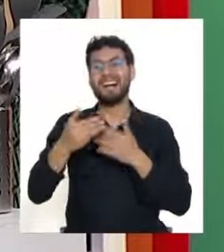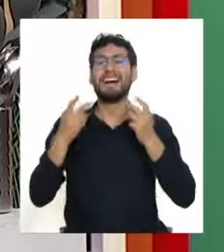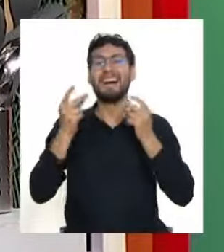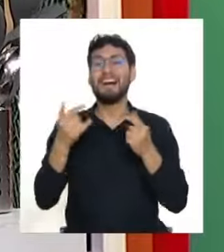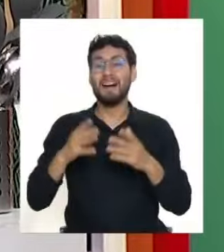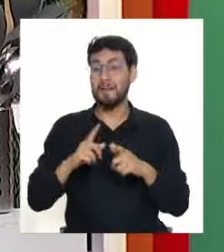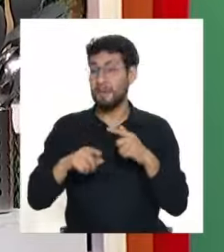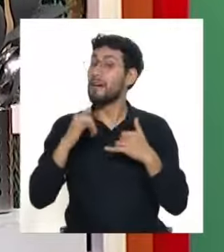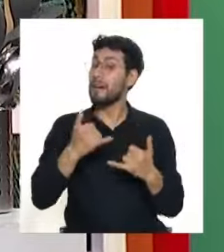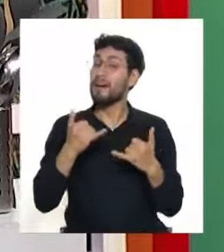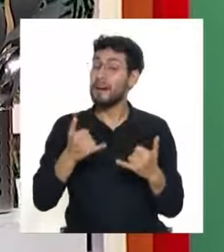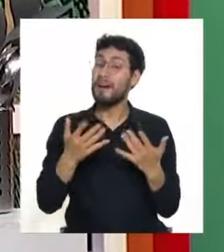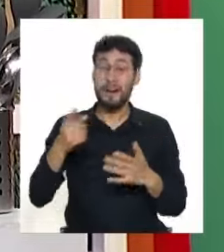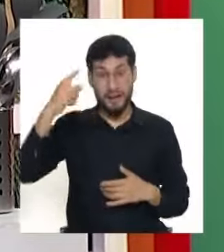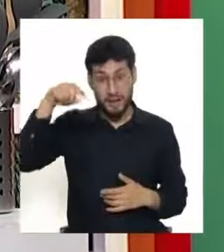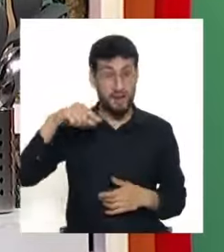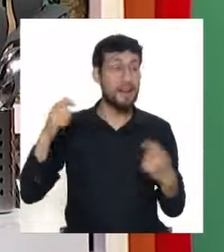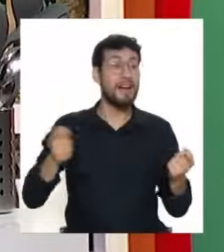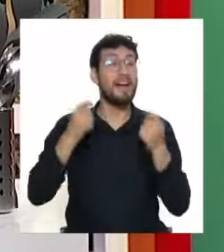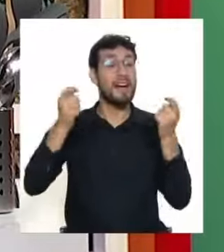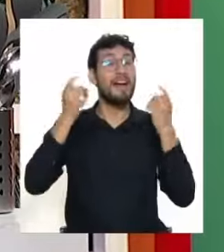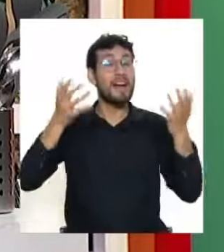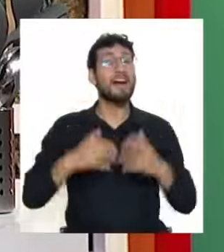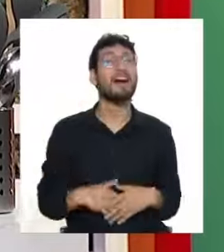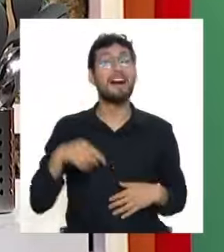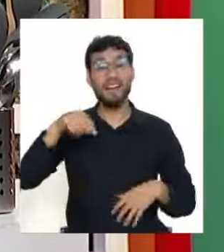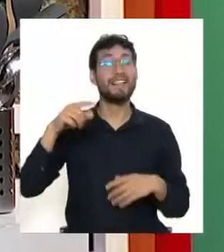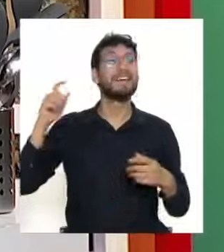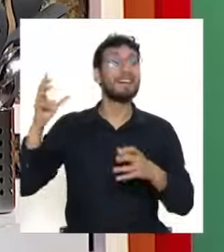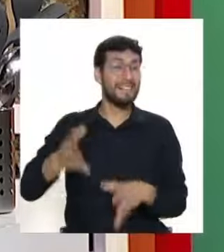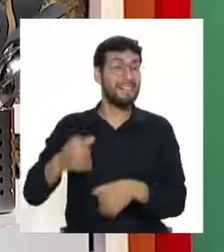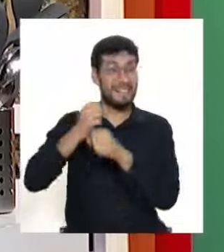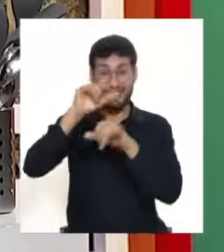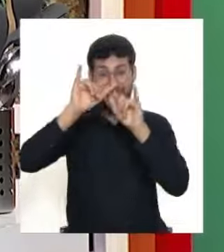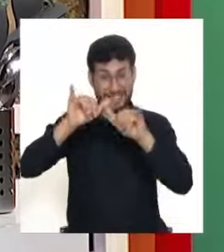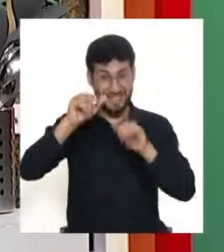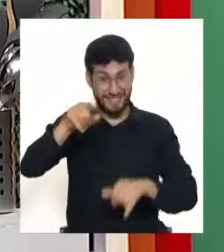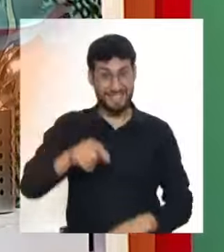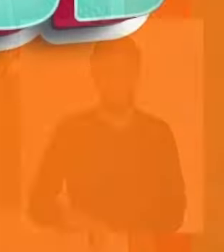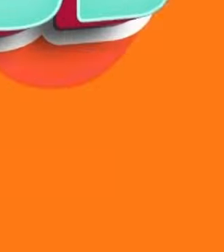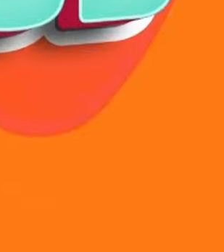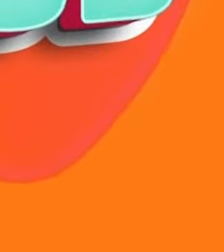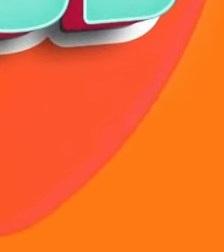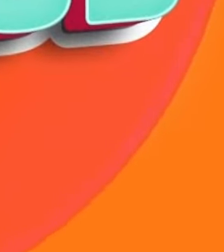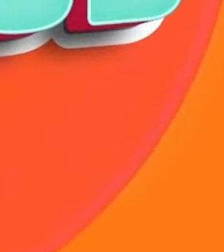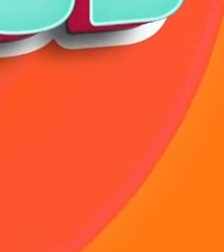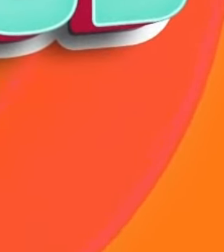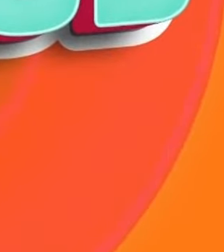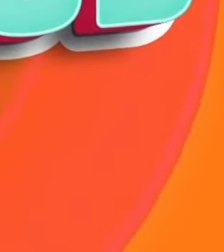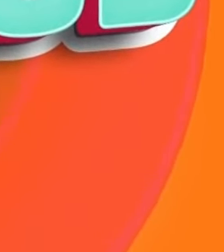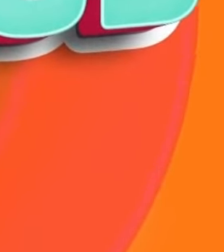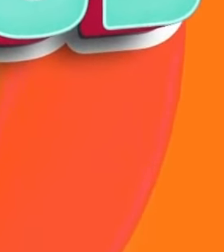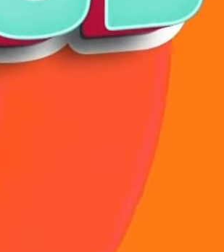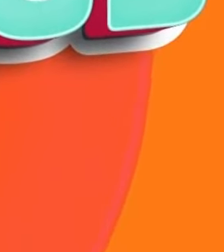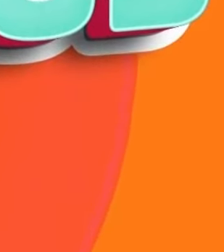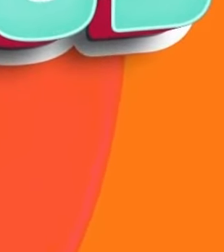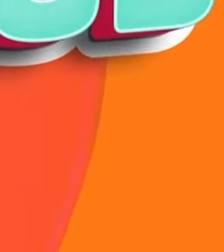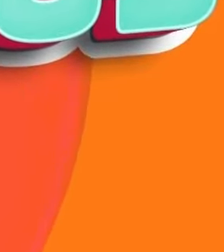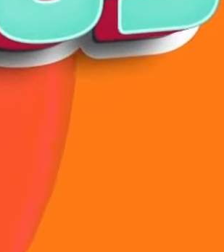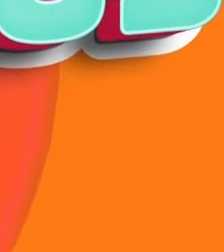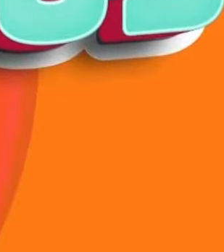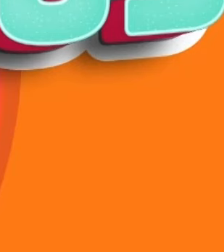rapidito, pero volvemos celebrando la fiesta de San Juan. ¡No te muevas! Colombia, Venezuela